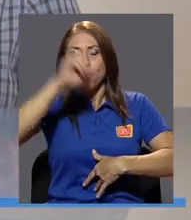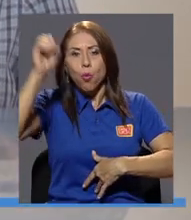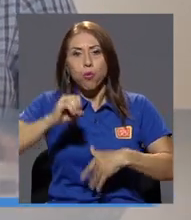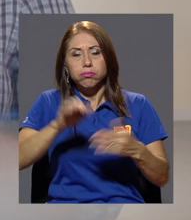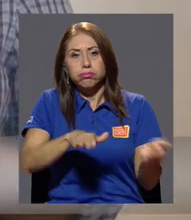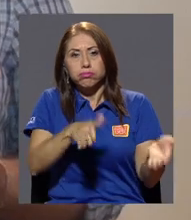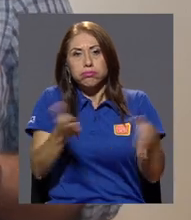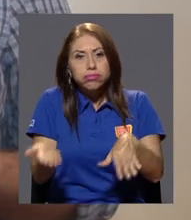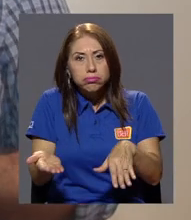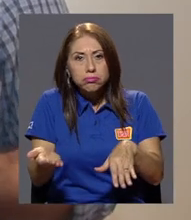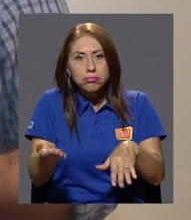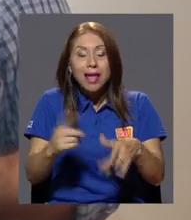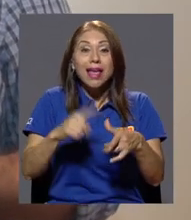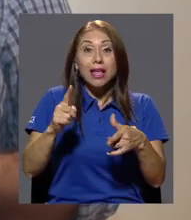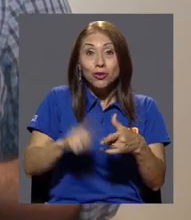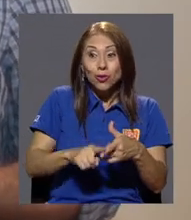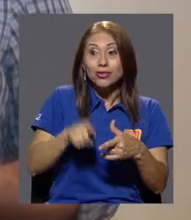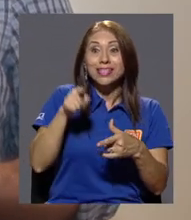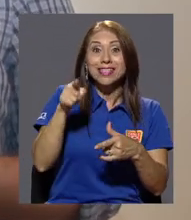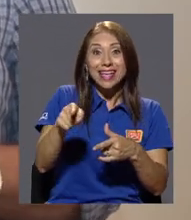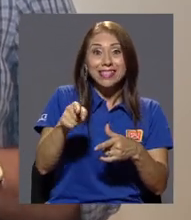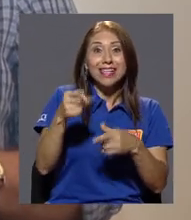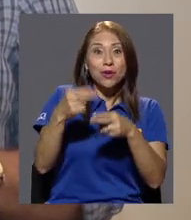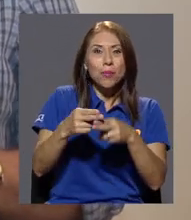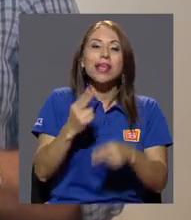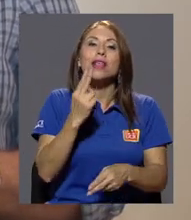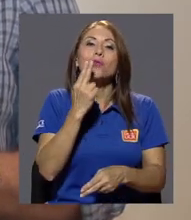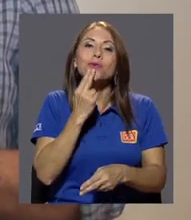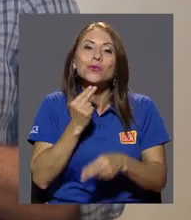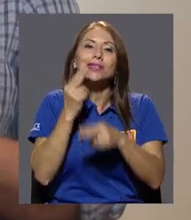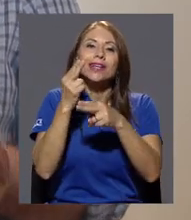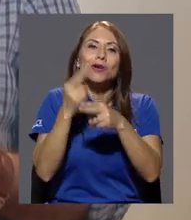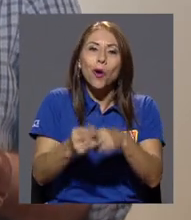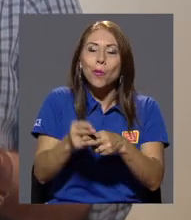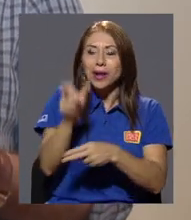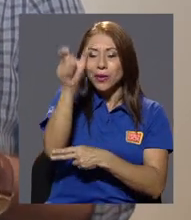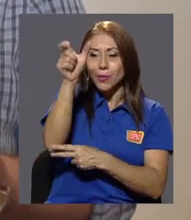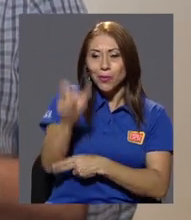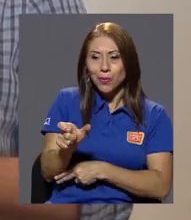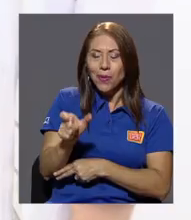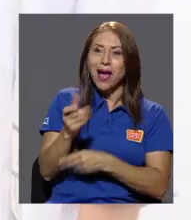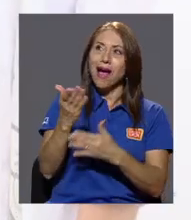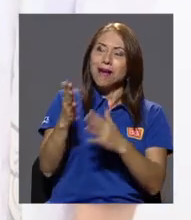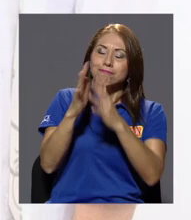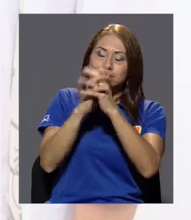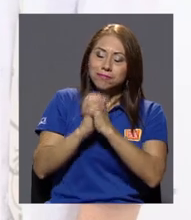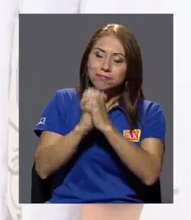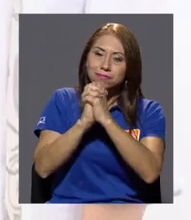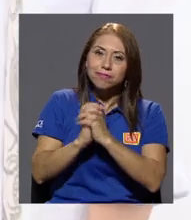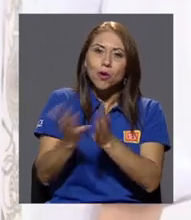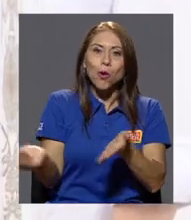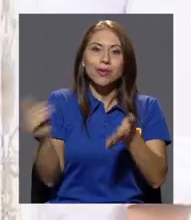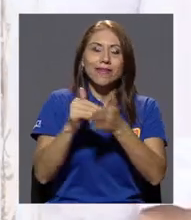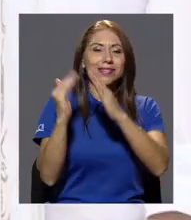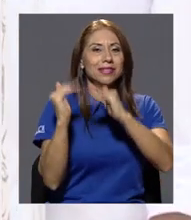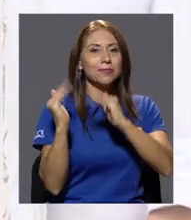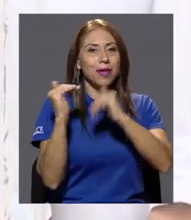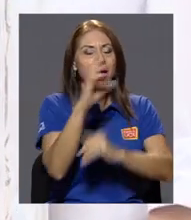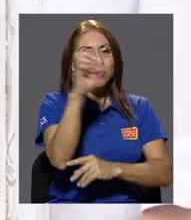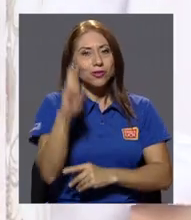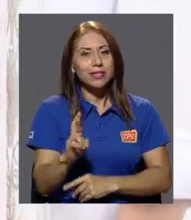queríamos hacer como el aporte de esa figura del Dulce Nombre, como la figura que da esperanza otra vez a Costa